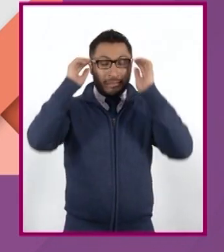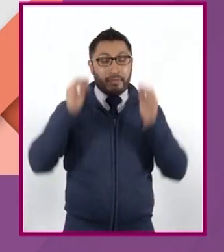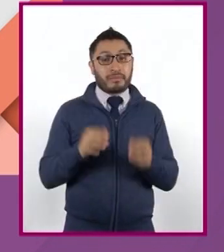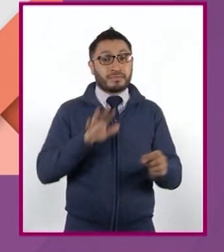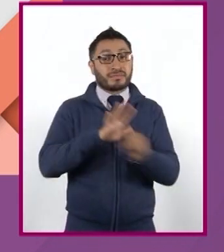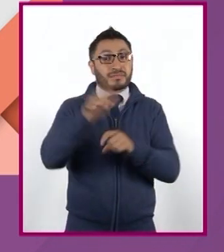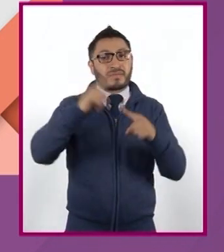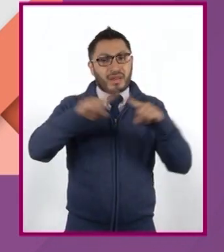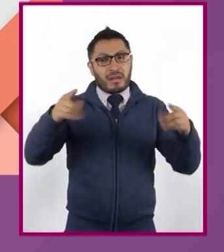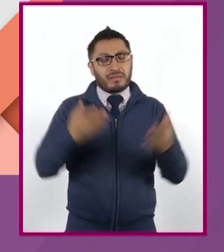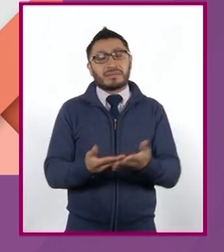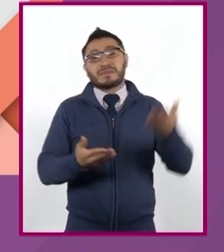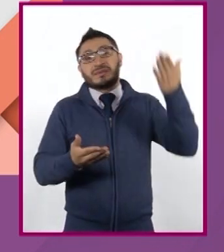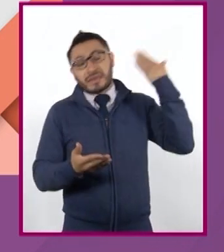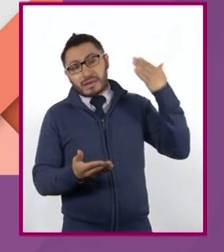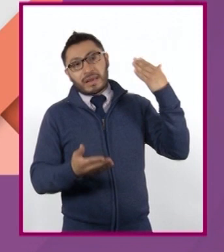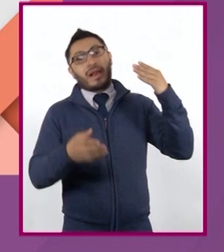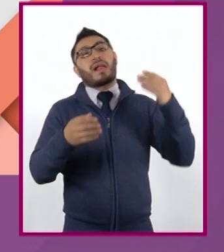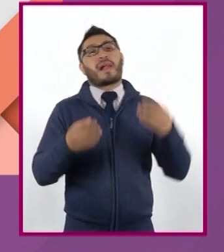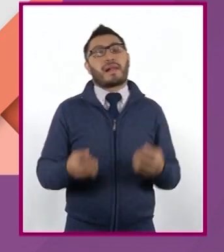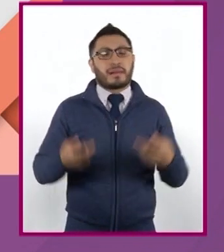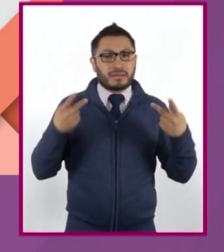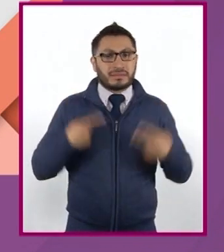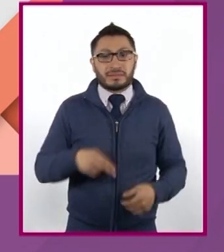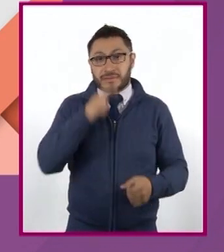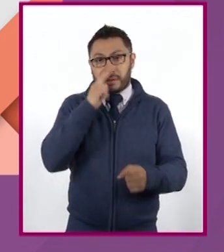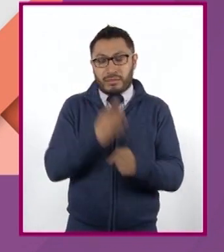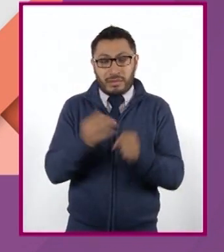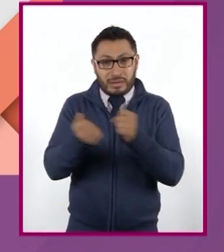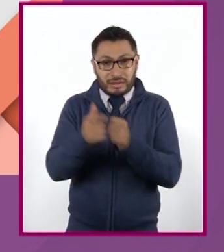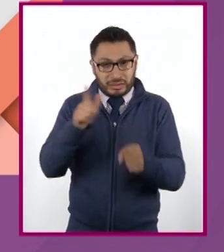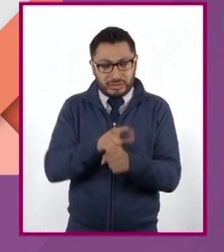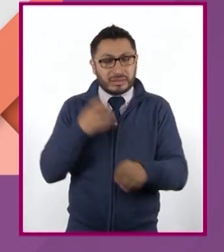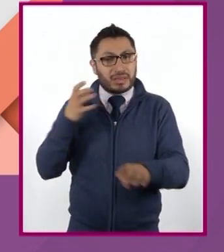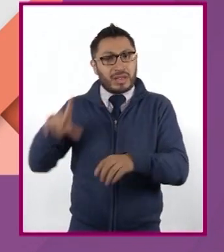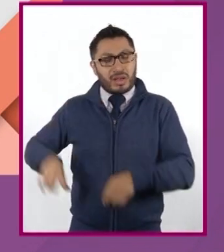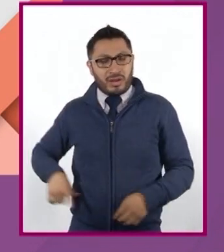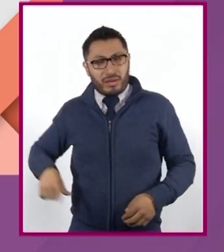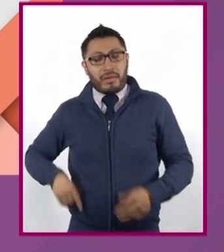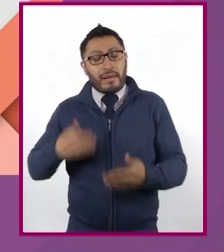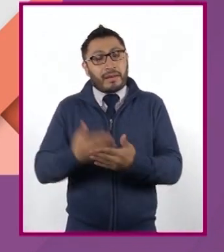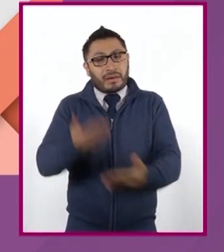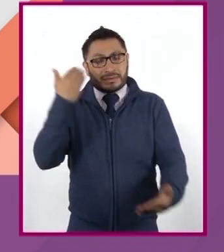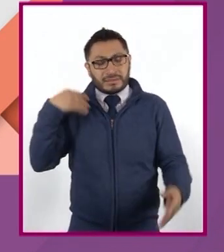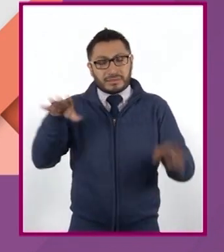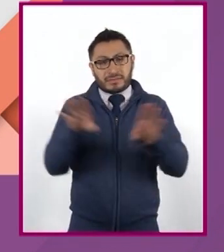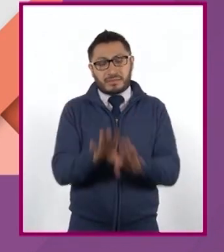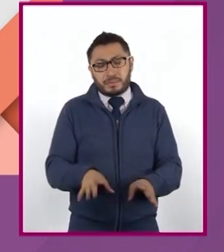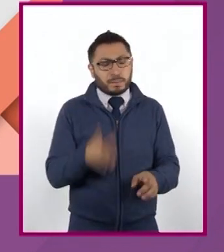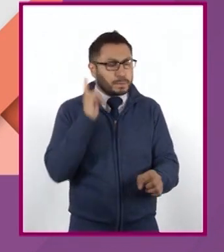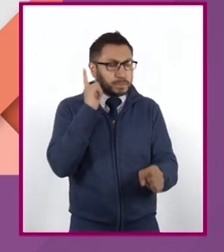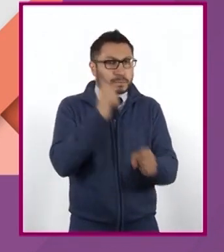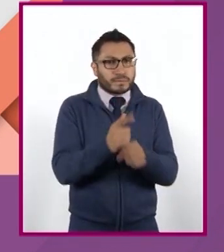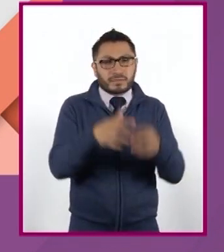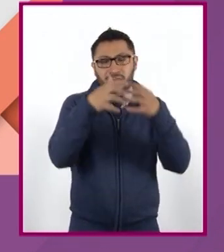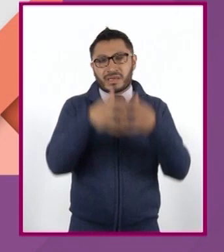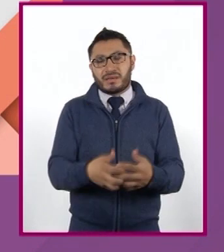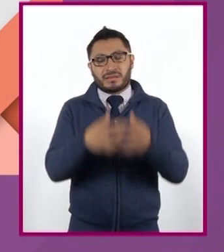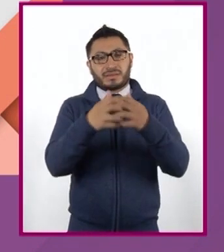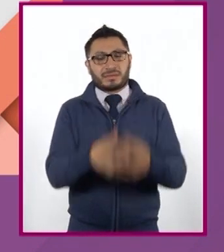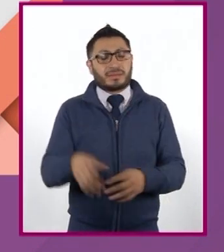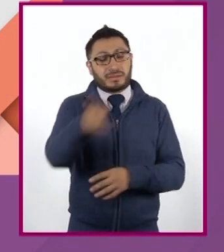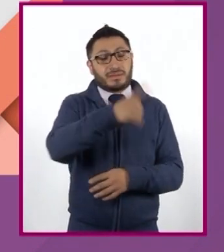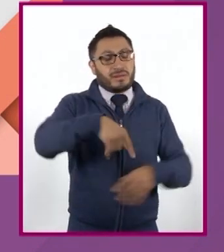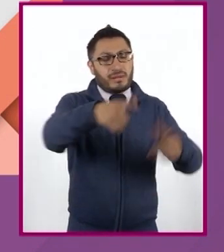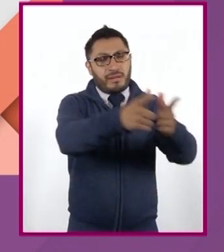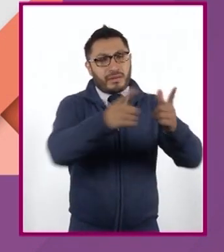diferencia con el pasado es el rol social del Estado, que antes encontraba mecanismos para mantener a estos